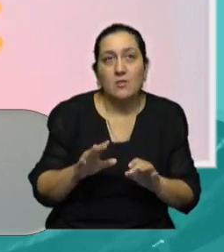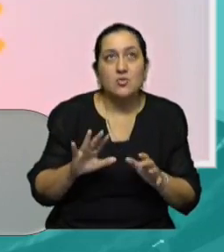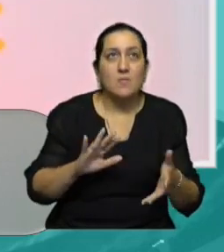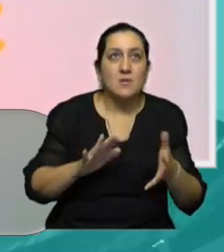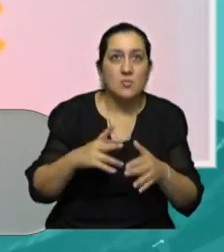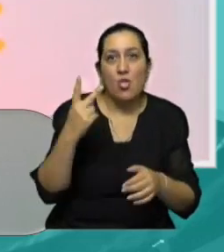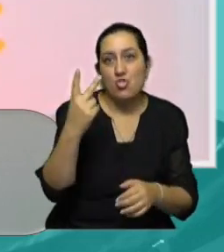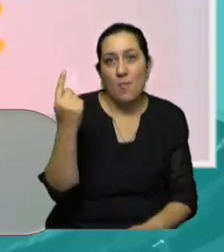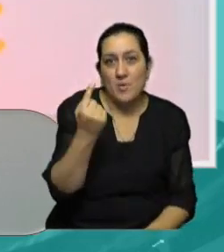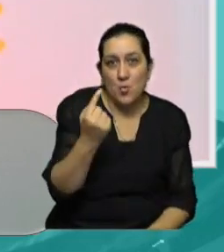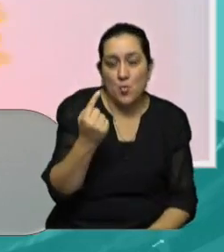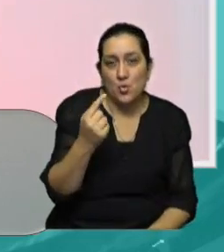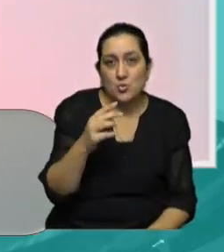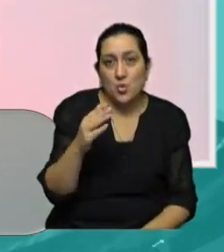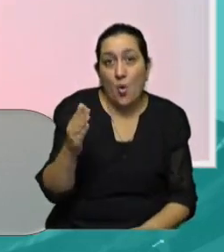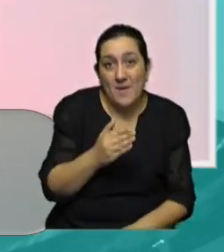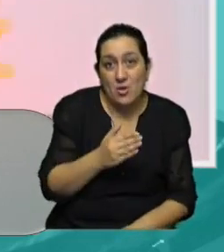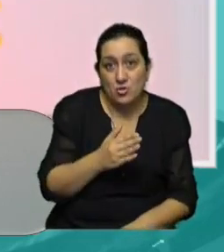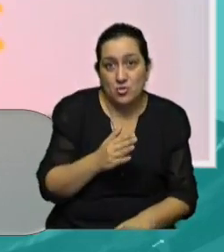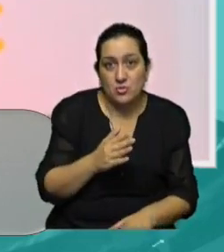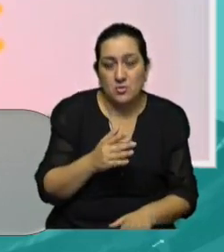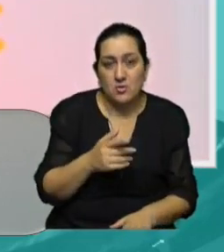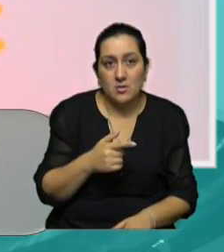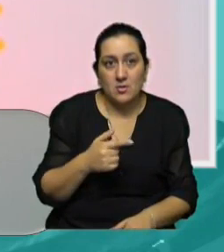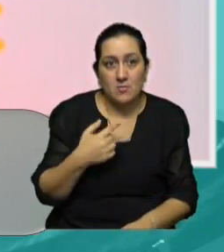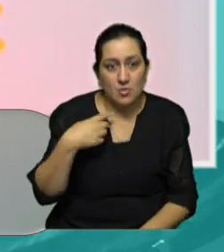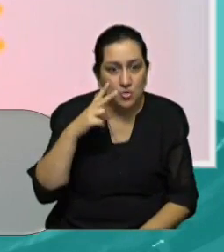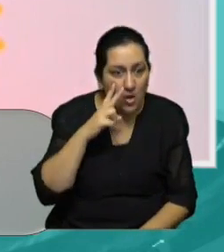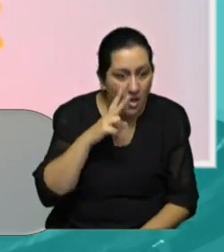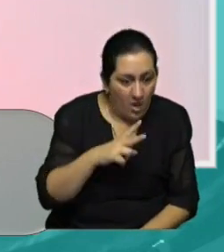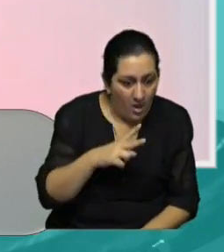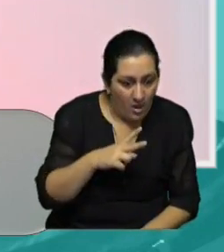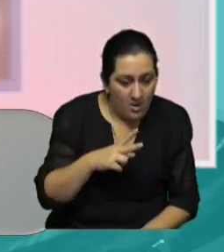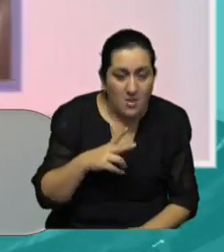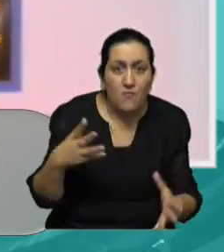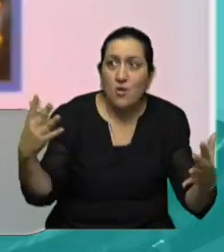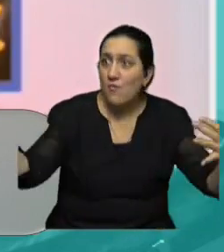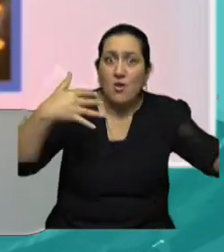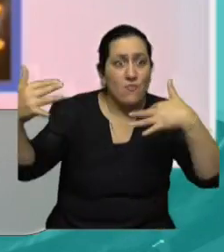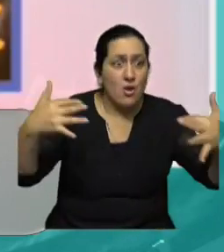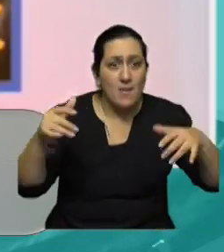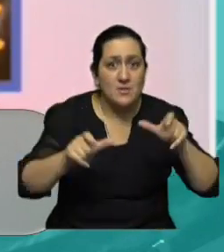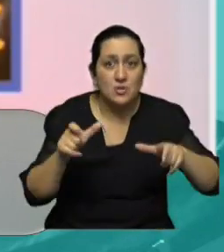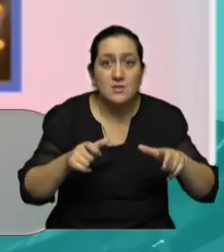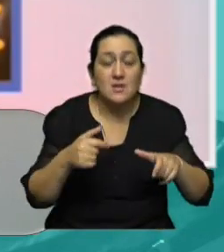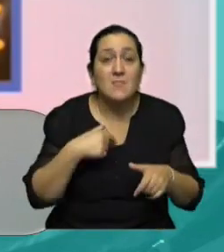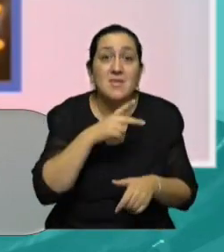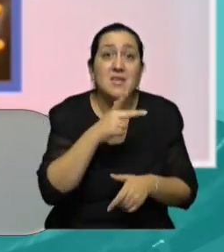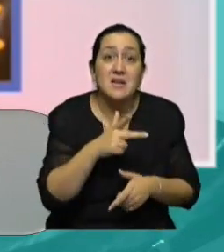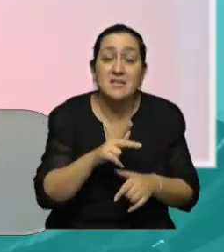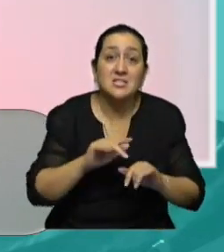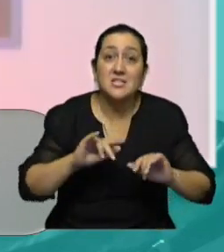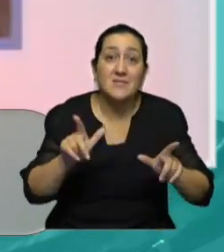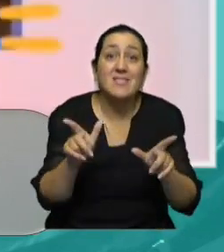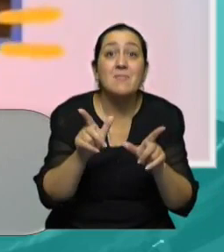son de 2 minutos, un poco menos. Entonces, claro, cuando ya tenía toda la casa llena de gente, ella ya no estaba